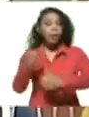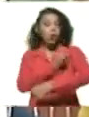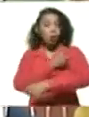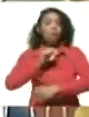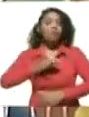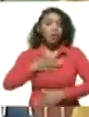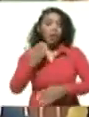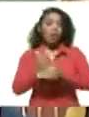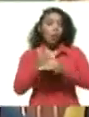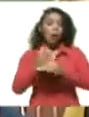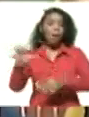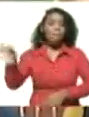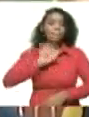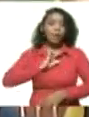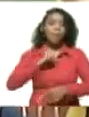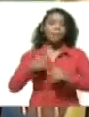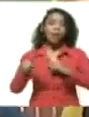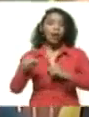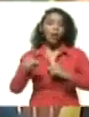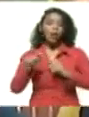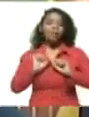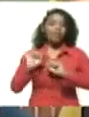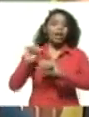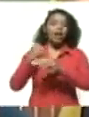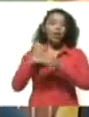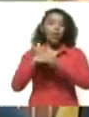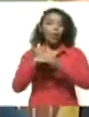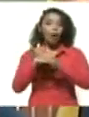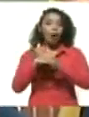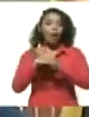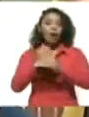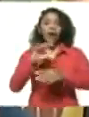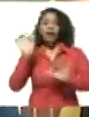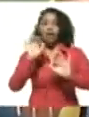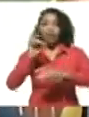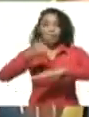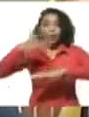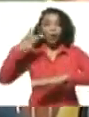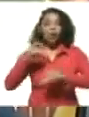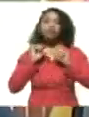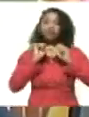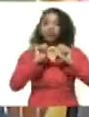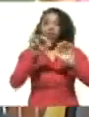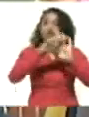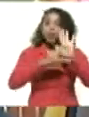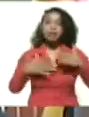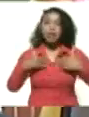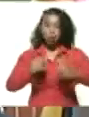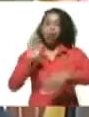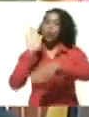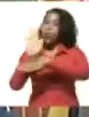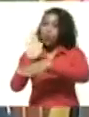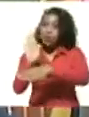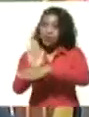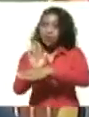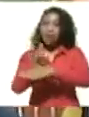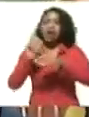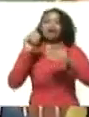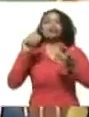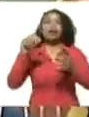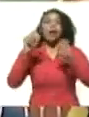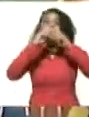contagiarnos pero evitamos gravedad así que mantengamos nuestras medidas de bioseguridad bueno la mascarilla